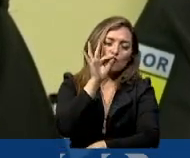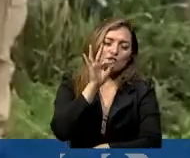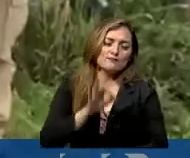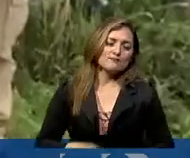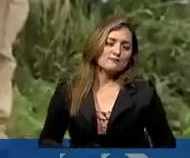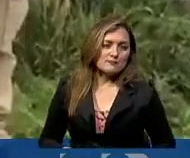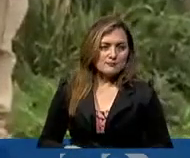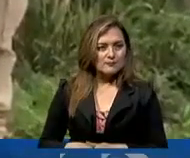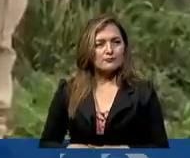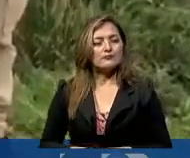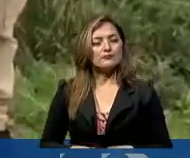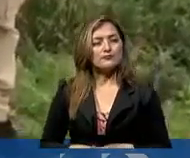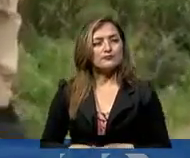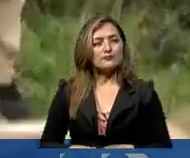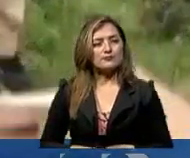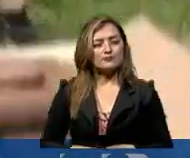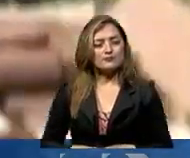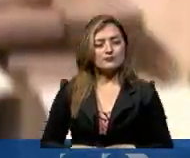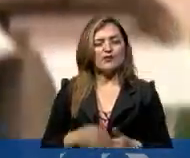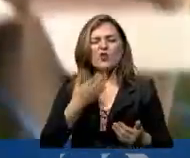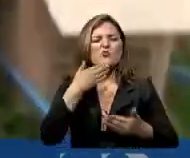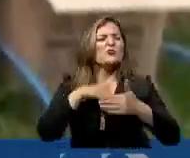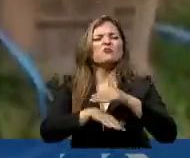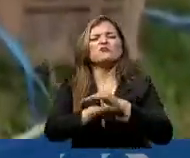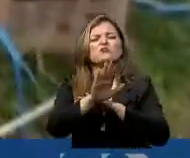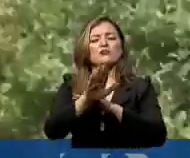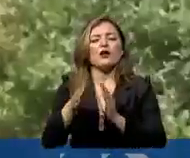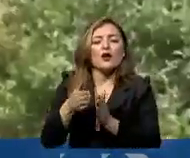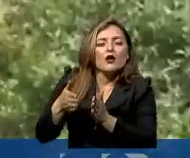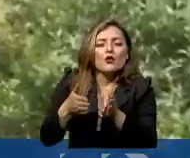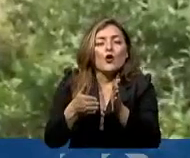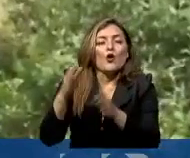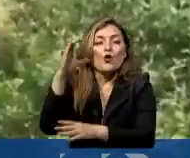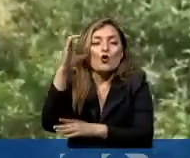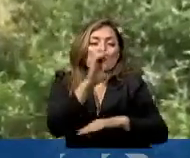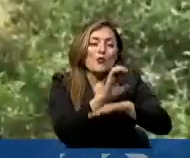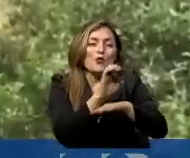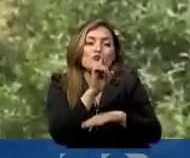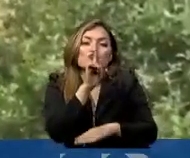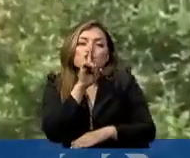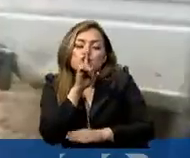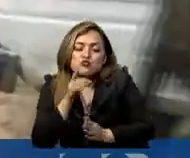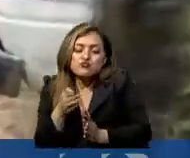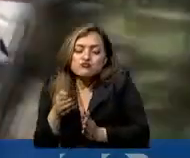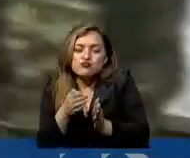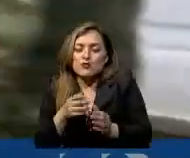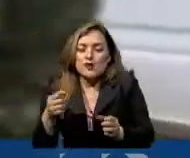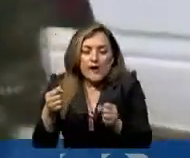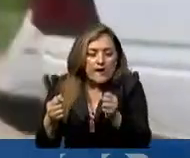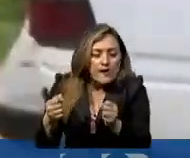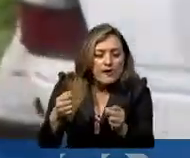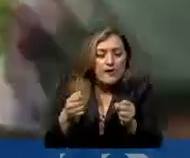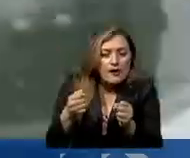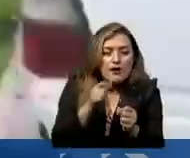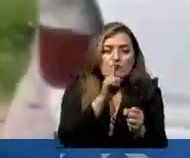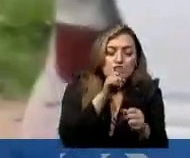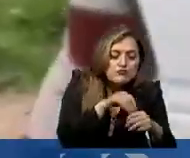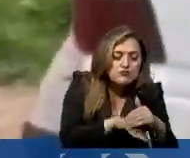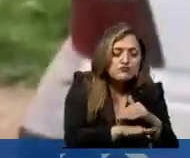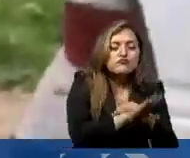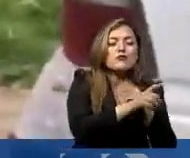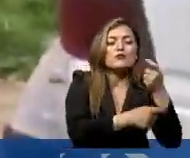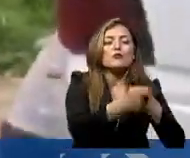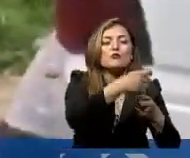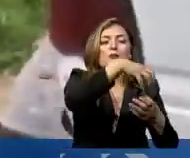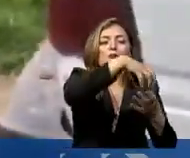fiscalización. Esta droga es ingresada por los pasos irregulares que existen a lo largo de la frontera para su comercialización en la provincia y